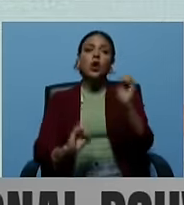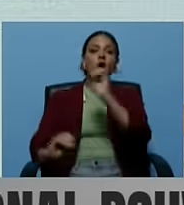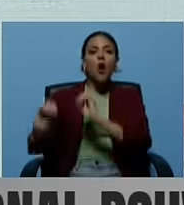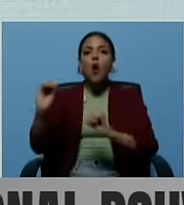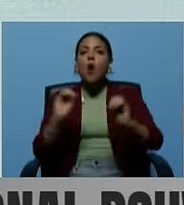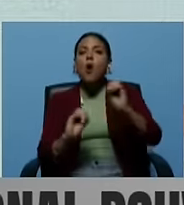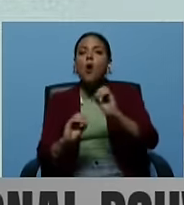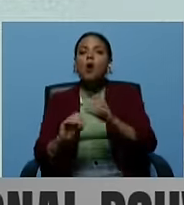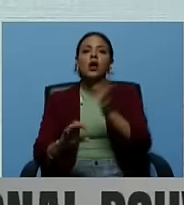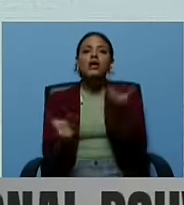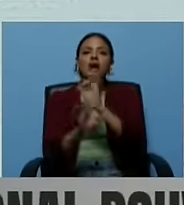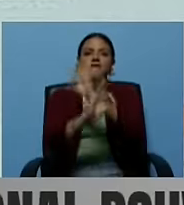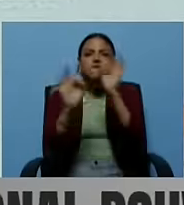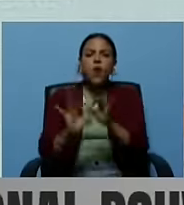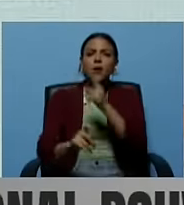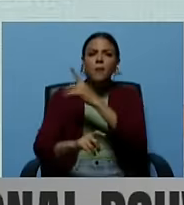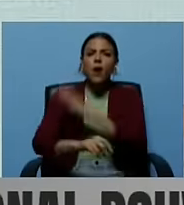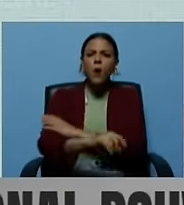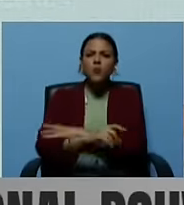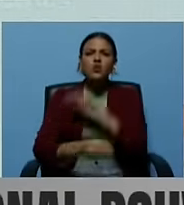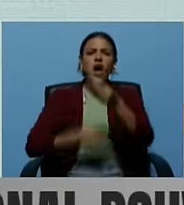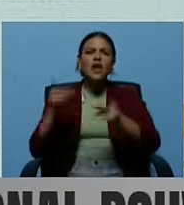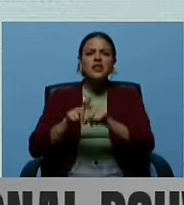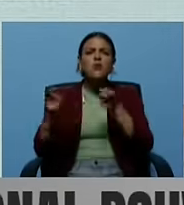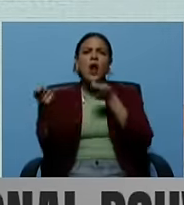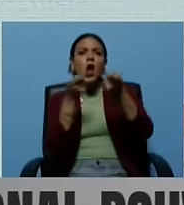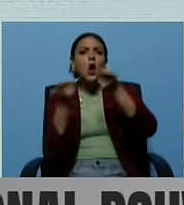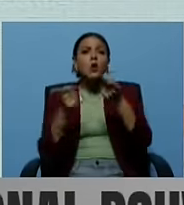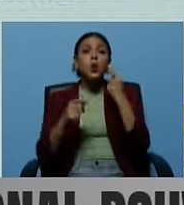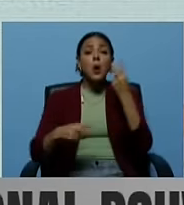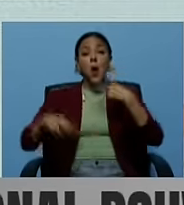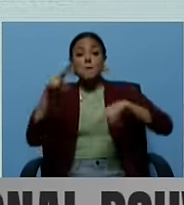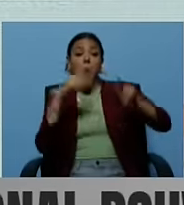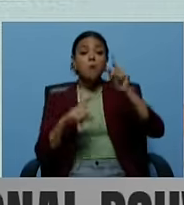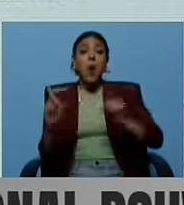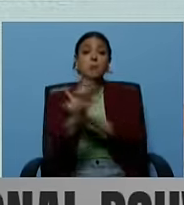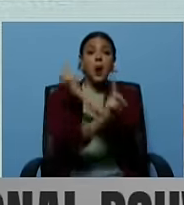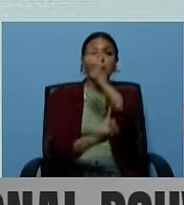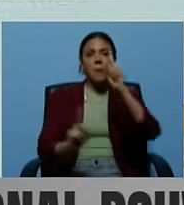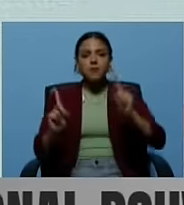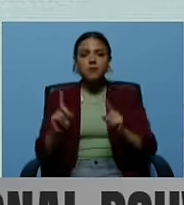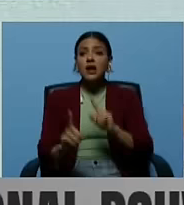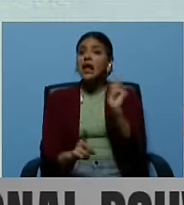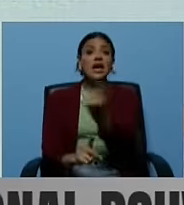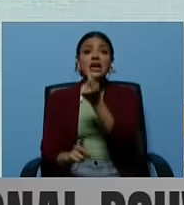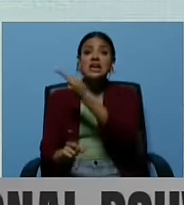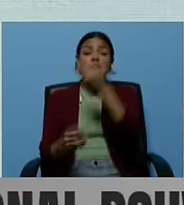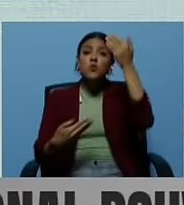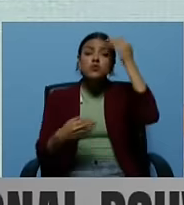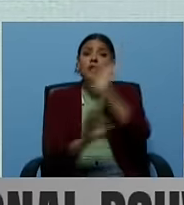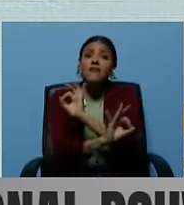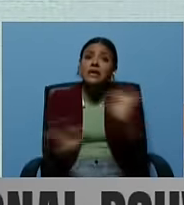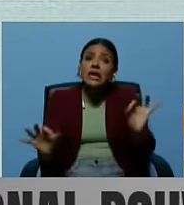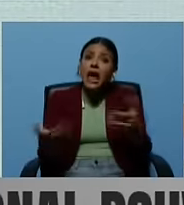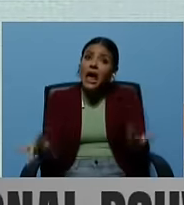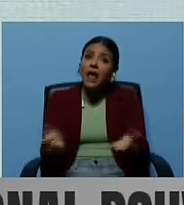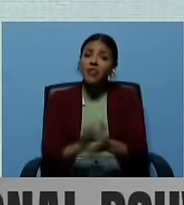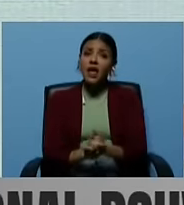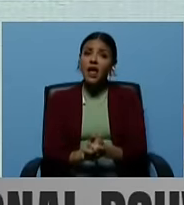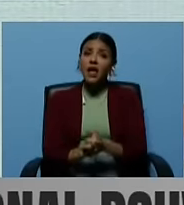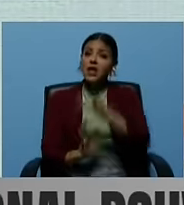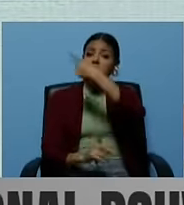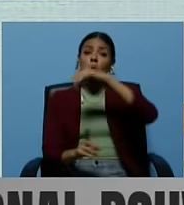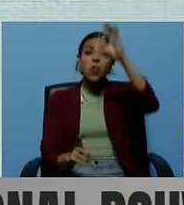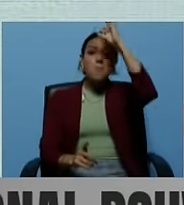o la forma como la derecha está tratando de hacer control de daño. Ninguno sabía nada. Le dice,